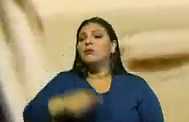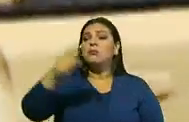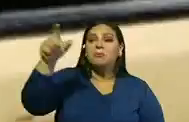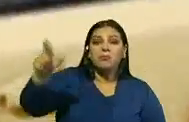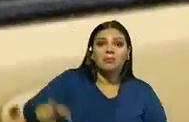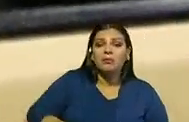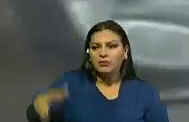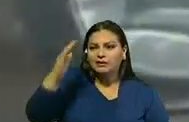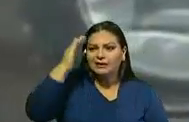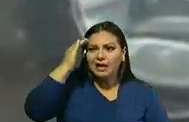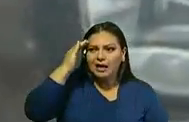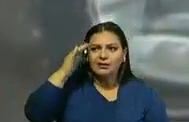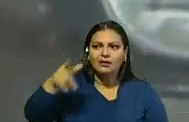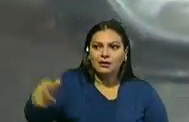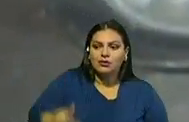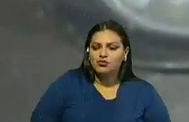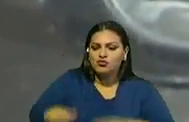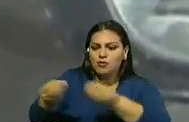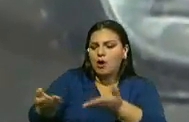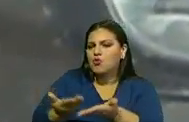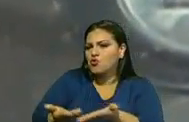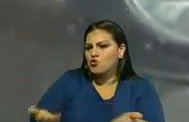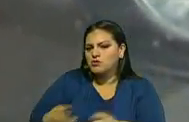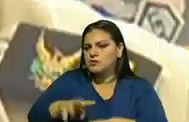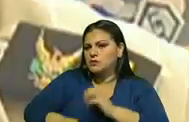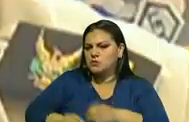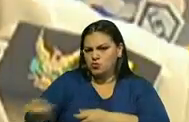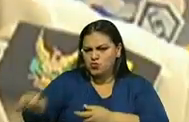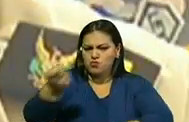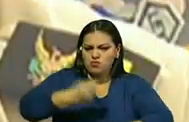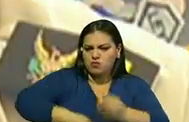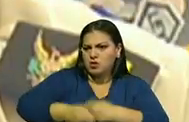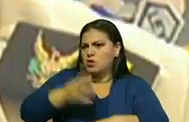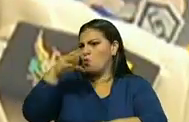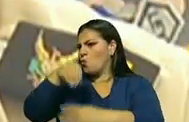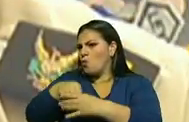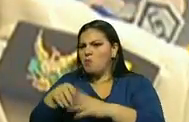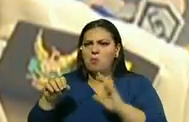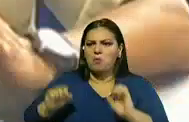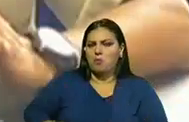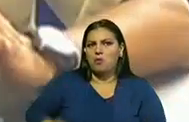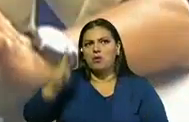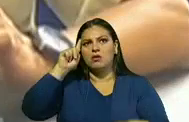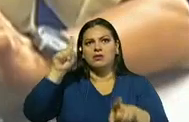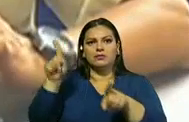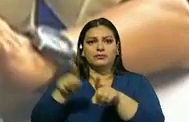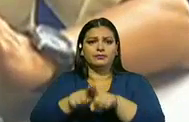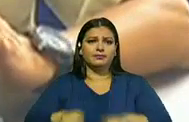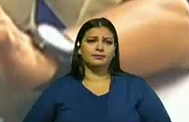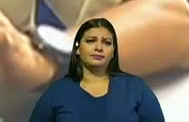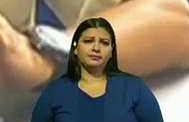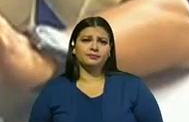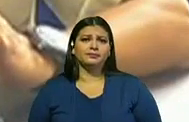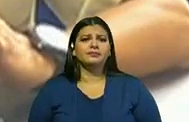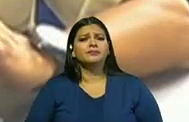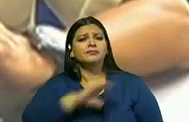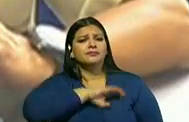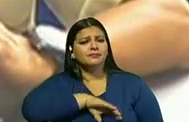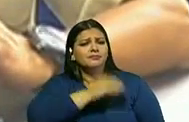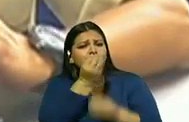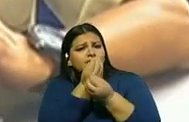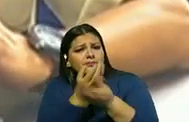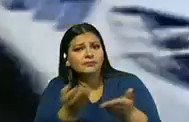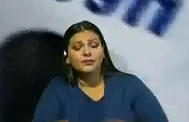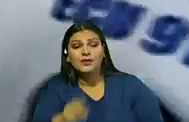las normas de seguridad. Mandar un mensaje de texto con la placa o características del vehículo. Según la Unidad de Investigación de Delitos contra